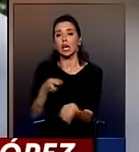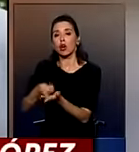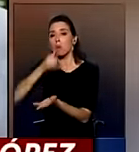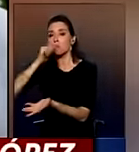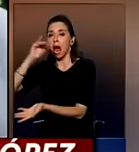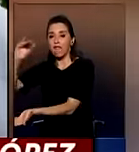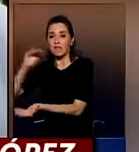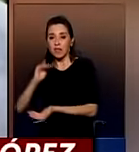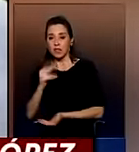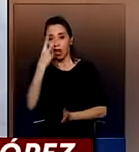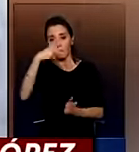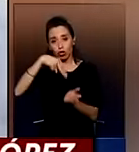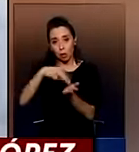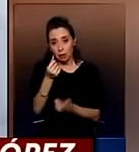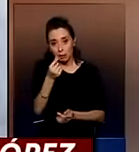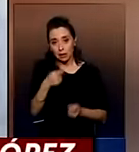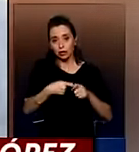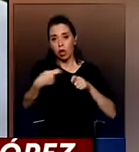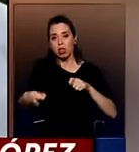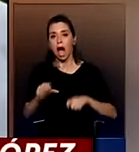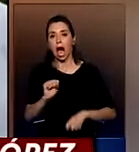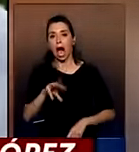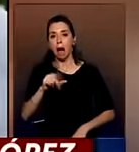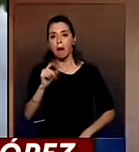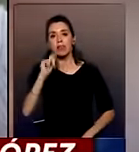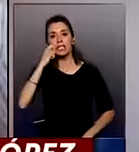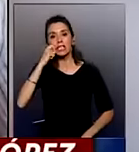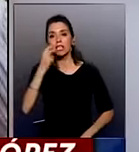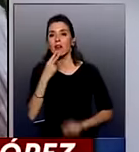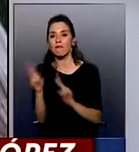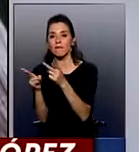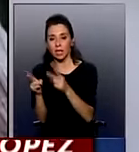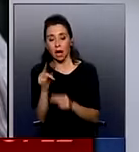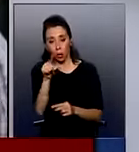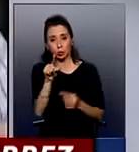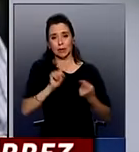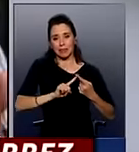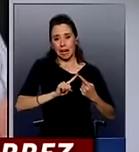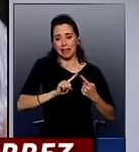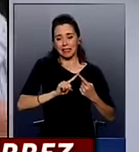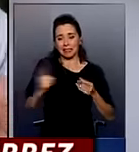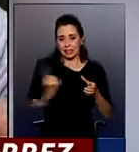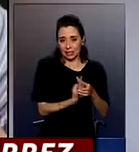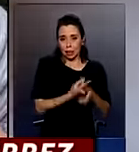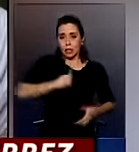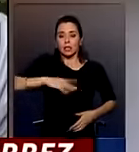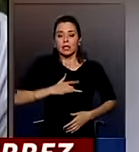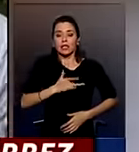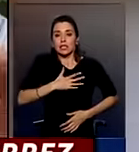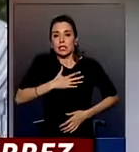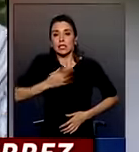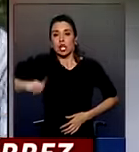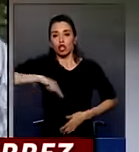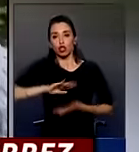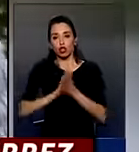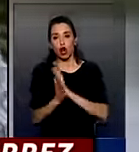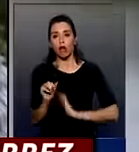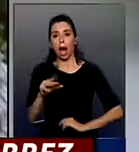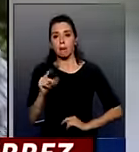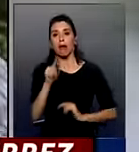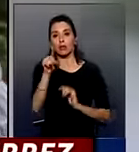bebida. 2.000 pesos para Amanda es sinónimo de vida. Quiero que usted se sume a lo que sentimos todos. Todos somos Amanda. Súmese a la